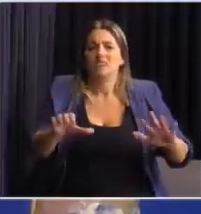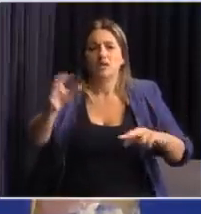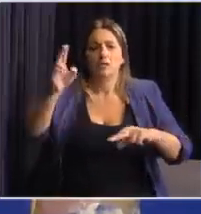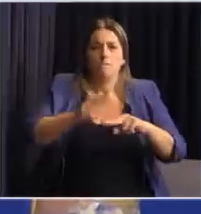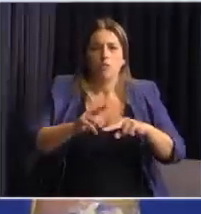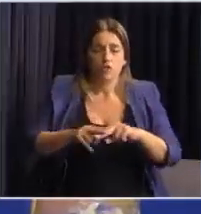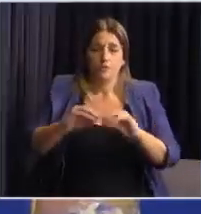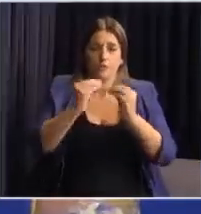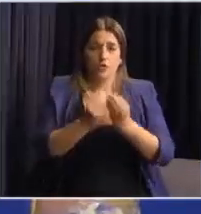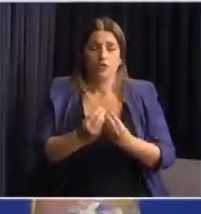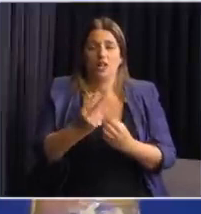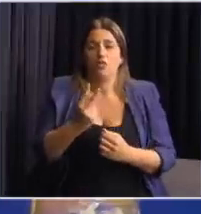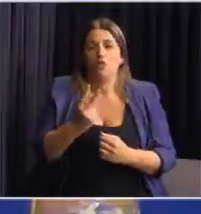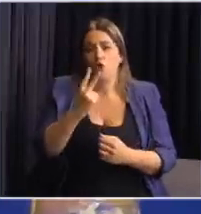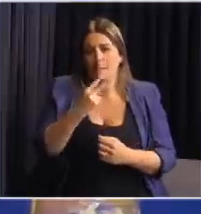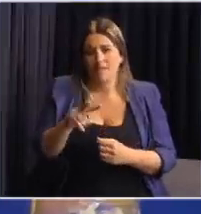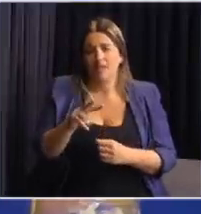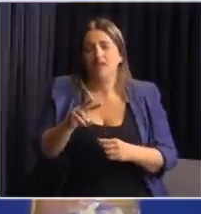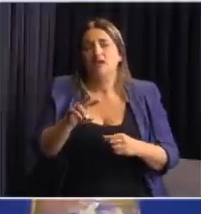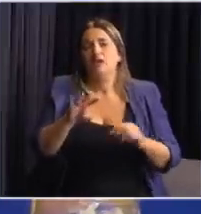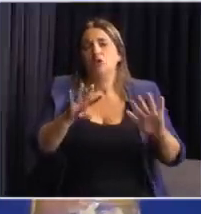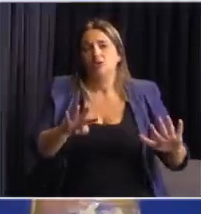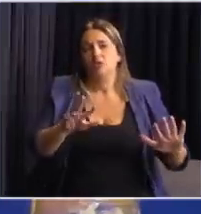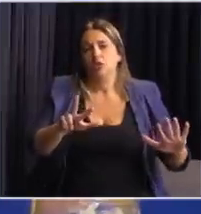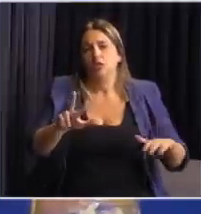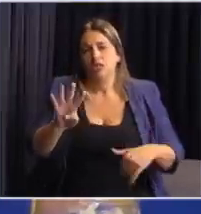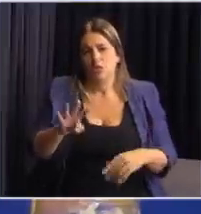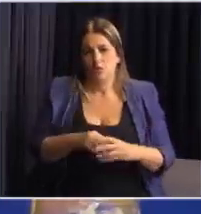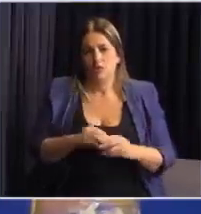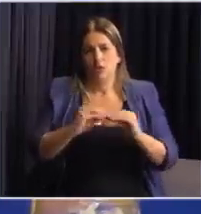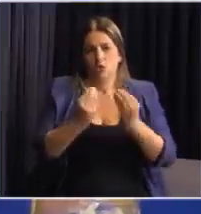hubieron 2.939 casos nuevos sobre un total